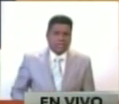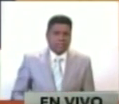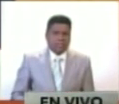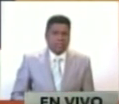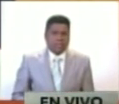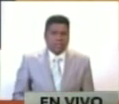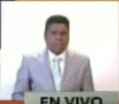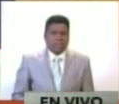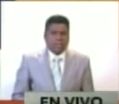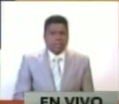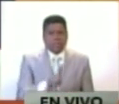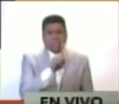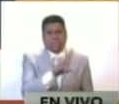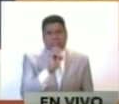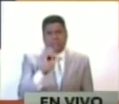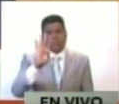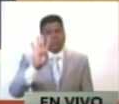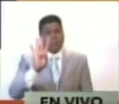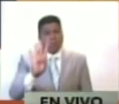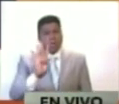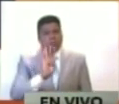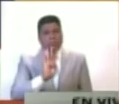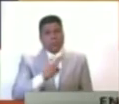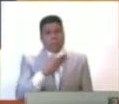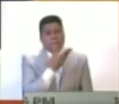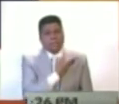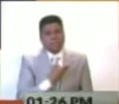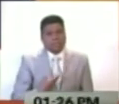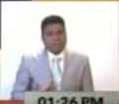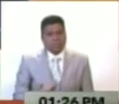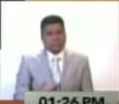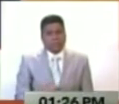delegaciones de países miembros del movimiento en las que asistieron. Muchas gracias.